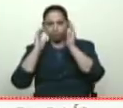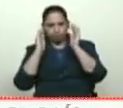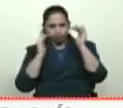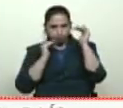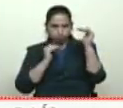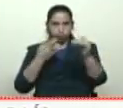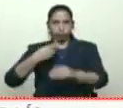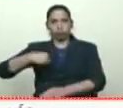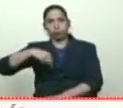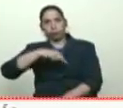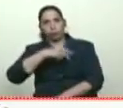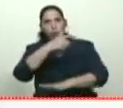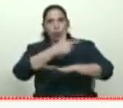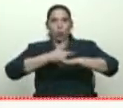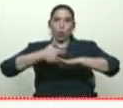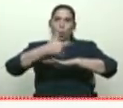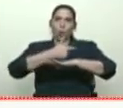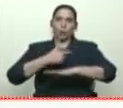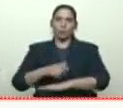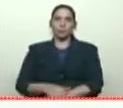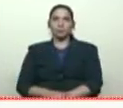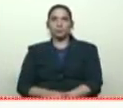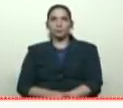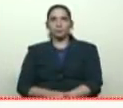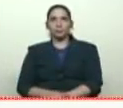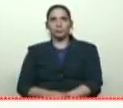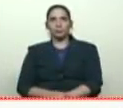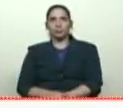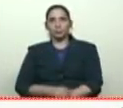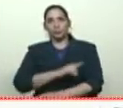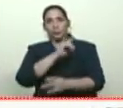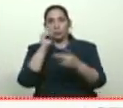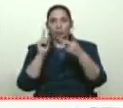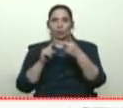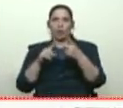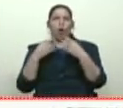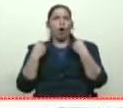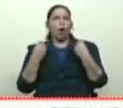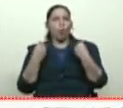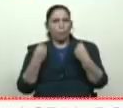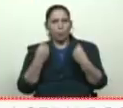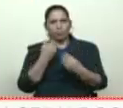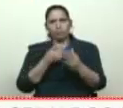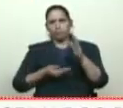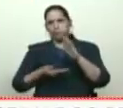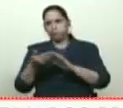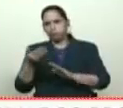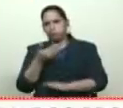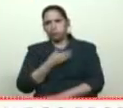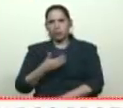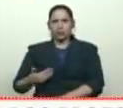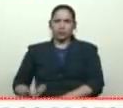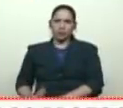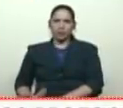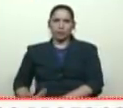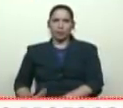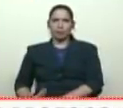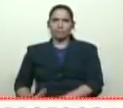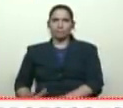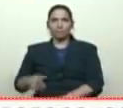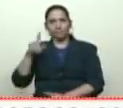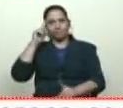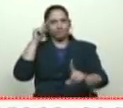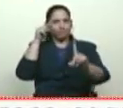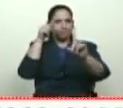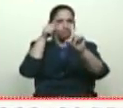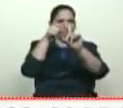de nosotros como partido político. El otro elemento, ¿cómo va el presidente a abordar la